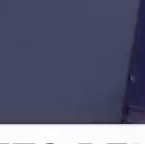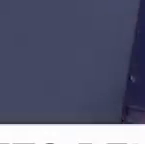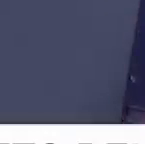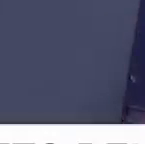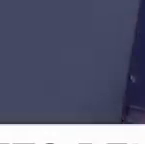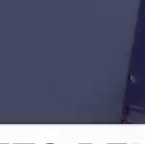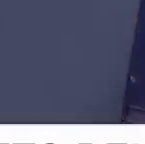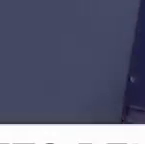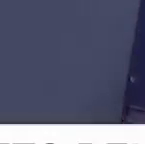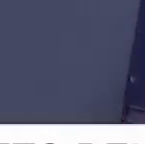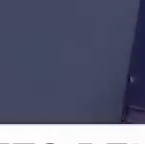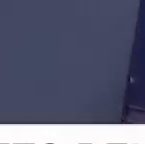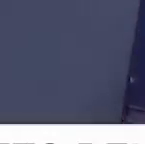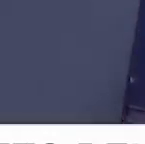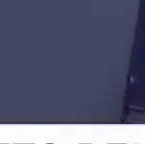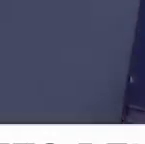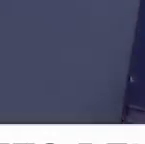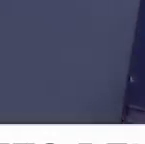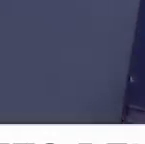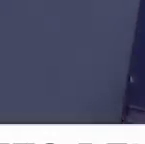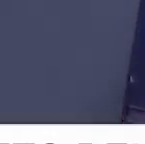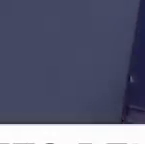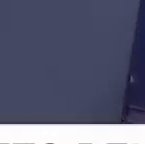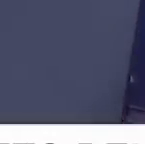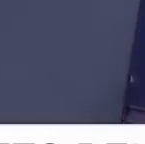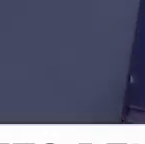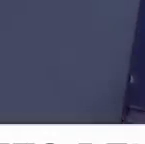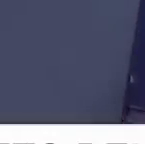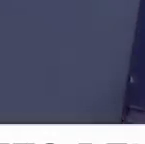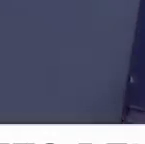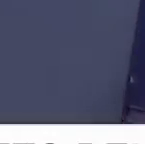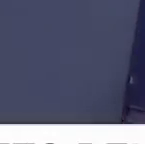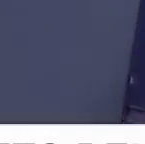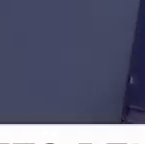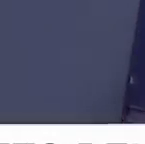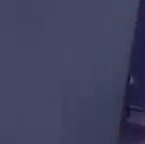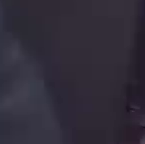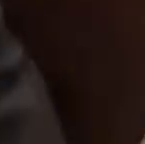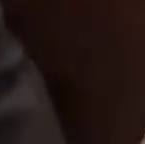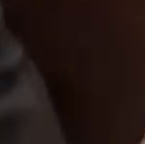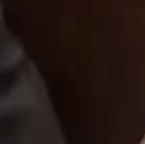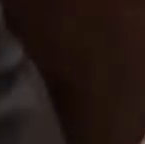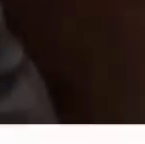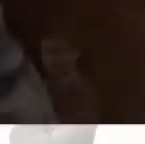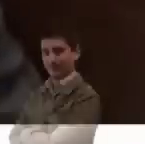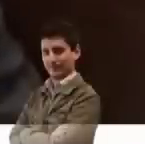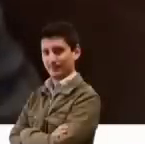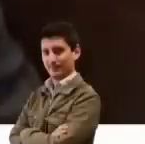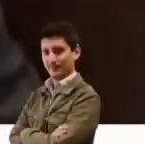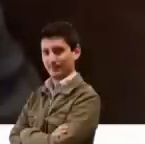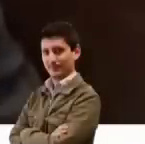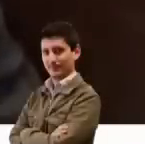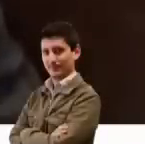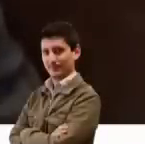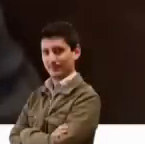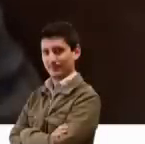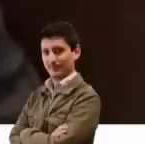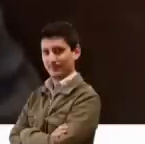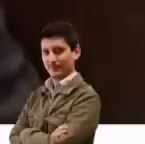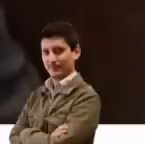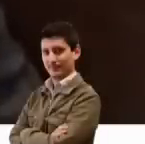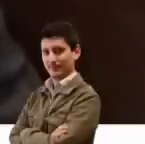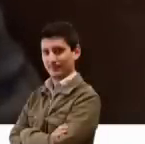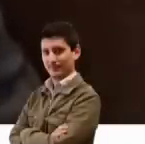están ahí en el hemiciclo. Gonzalo Holguín, ¿cómo estás? Buenos días. Buenos días, Katy Tomás. Sí, vamos a partir por lo que